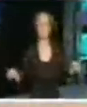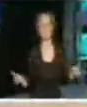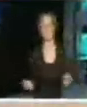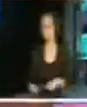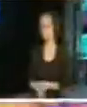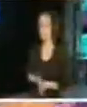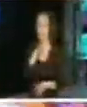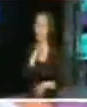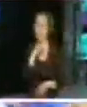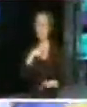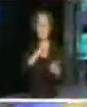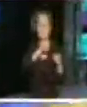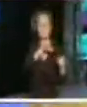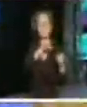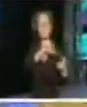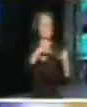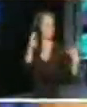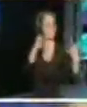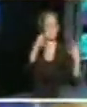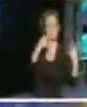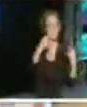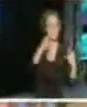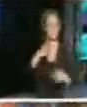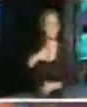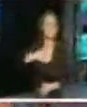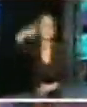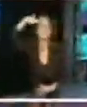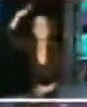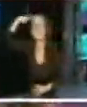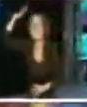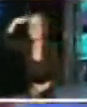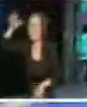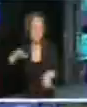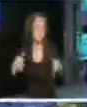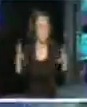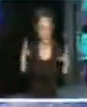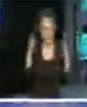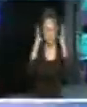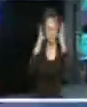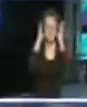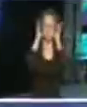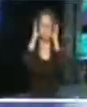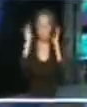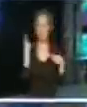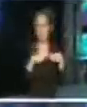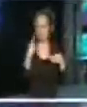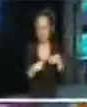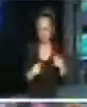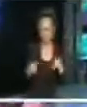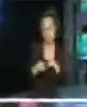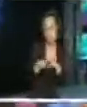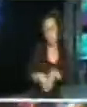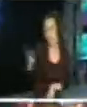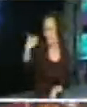Y ahora quiero contarles lo que a mí me ilusiona. Santa Cruz ya no es como